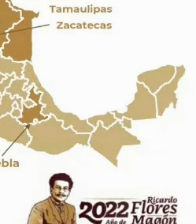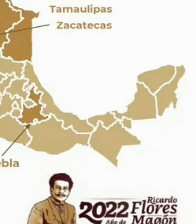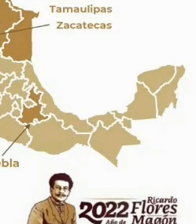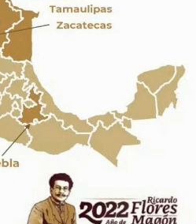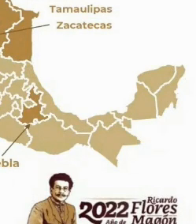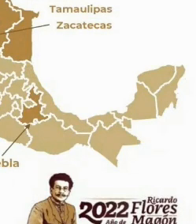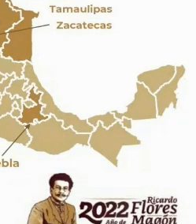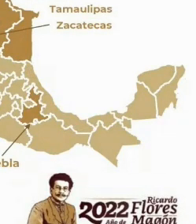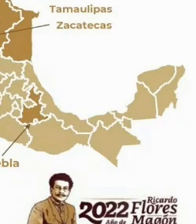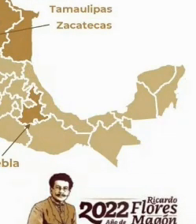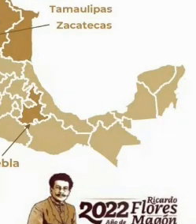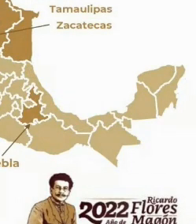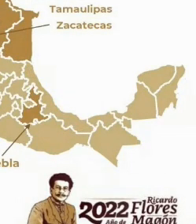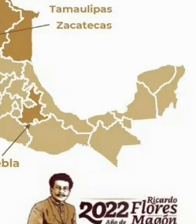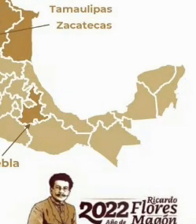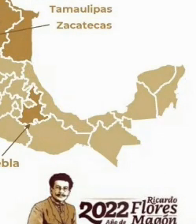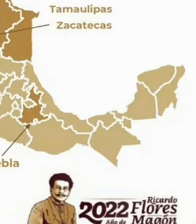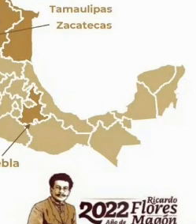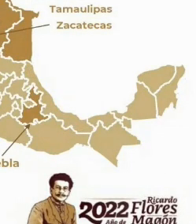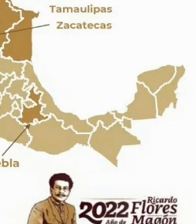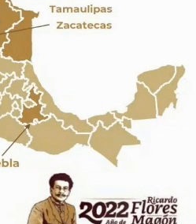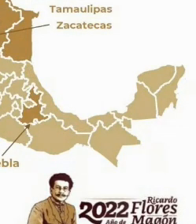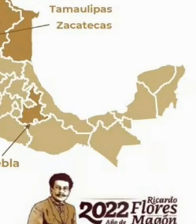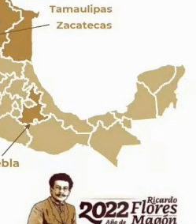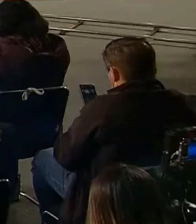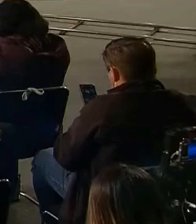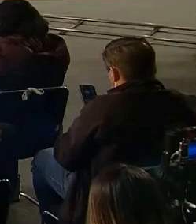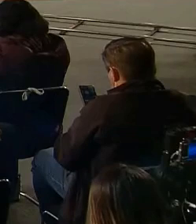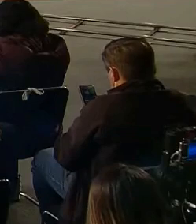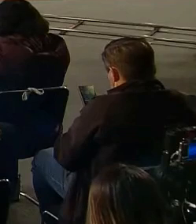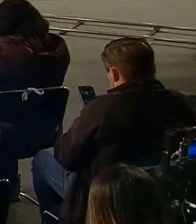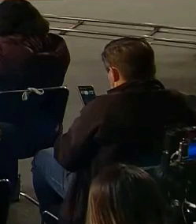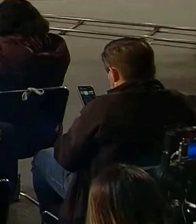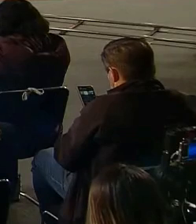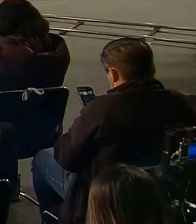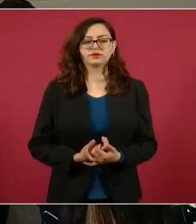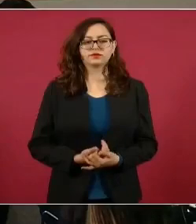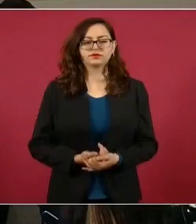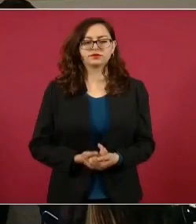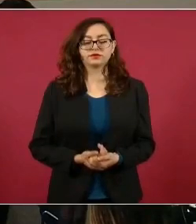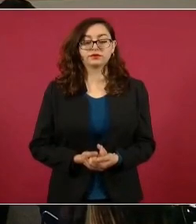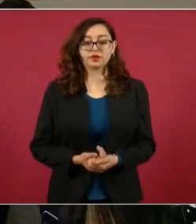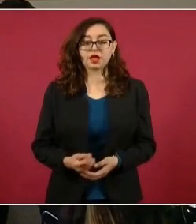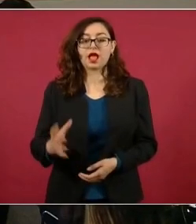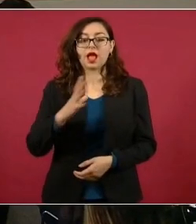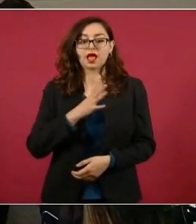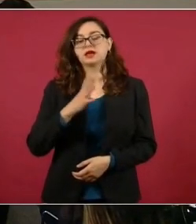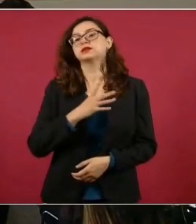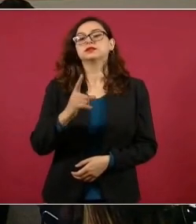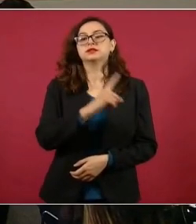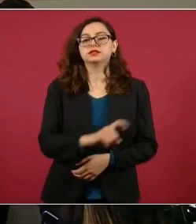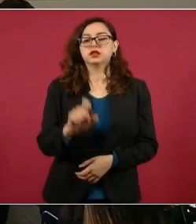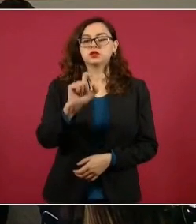de septiembre se instalaron 126 módulos en